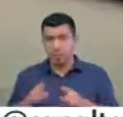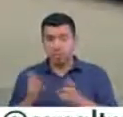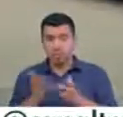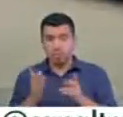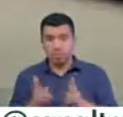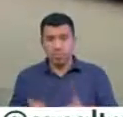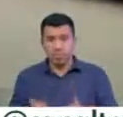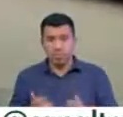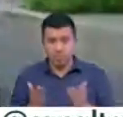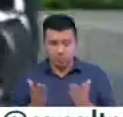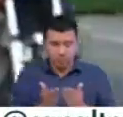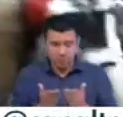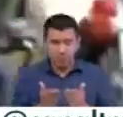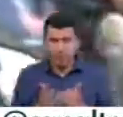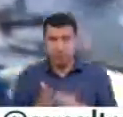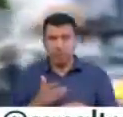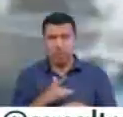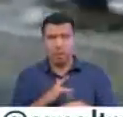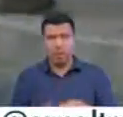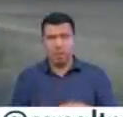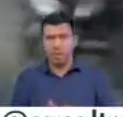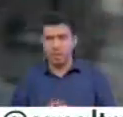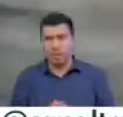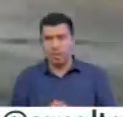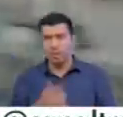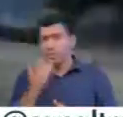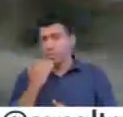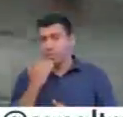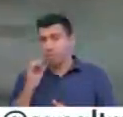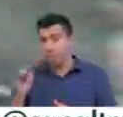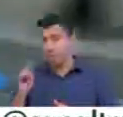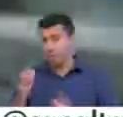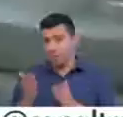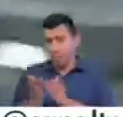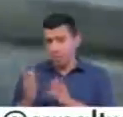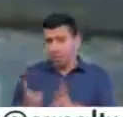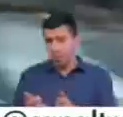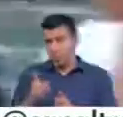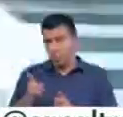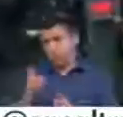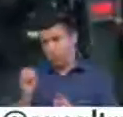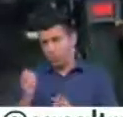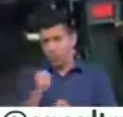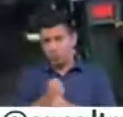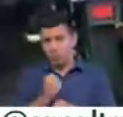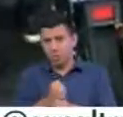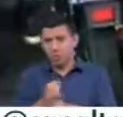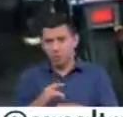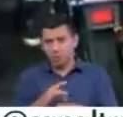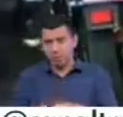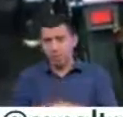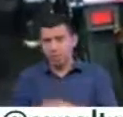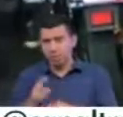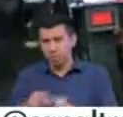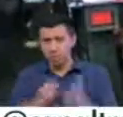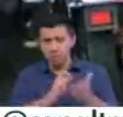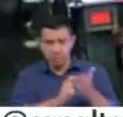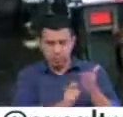Para los estudiantes o trabajadores que deseen circular después de las 10 de la noche, tendrán que acercarse a la Secretaría de Tránsito para diligenciar el